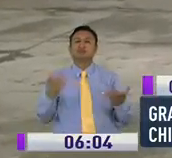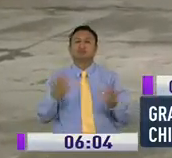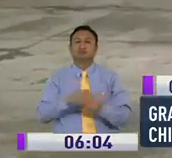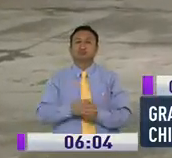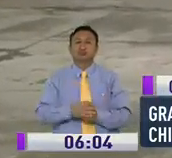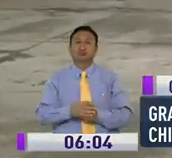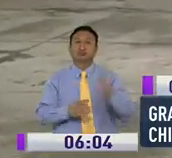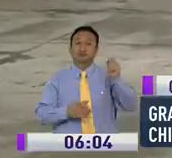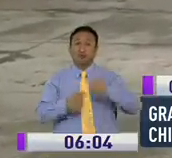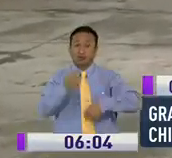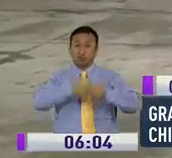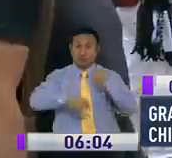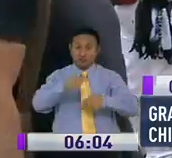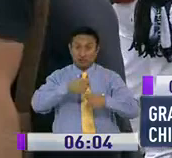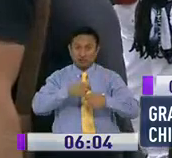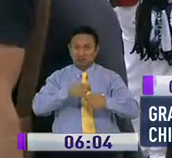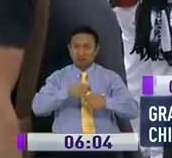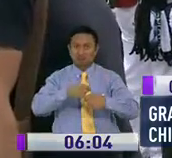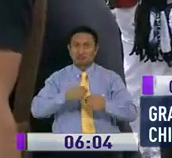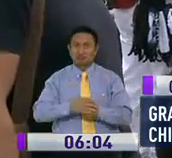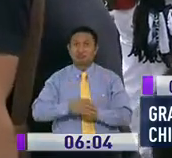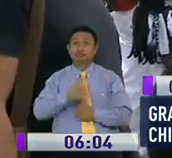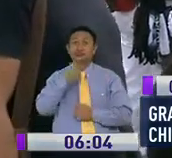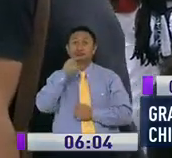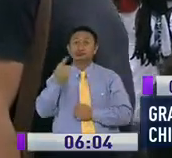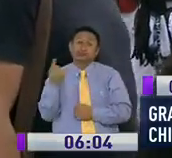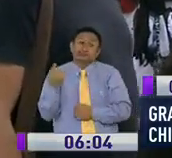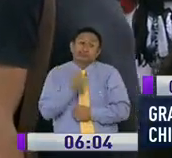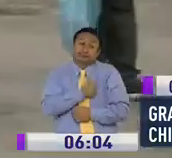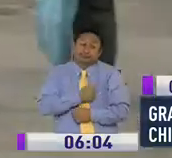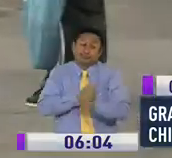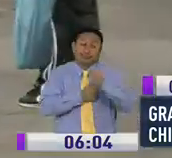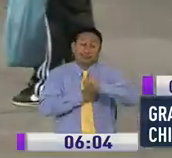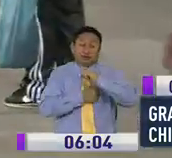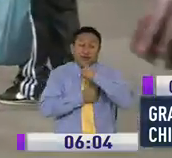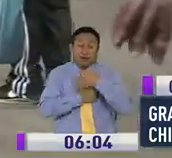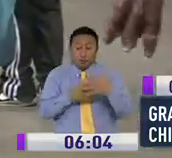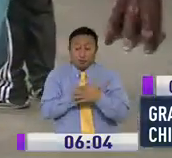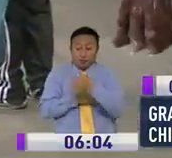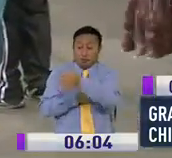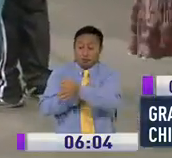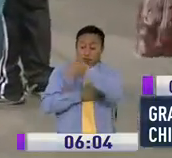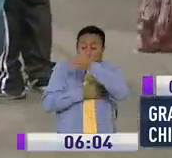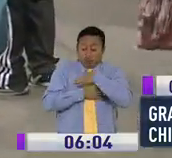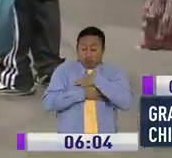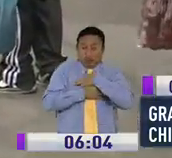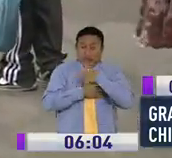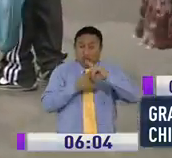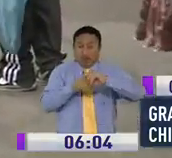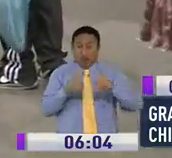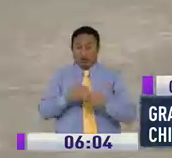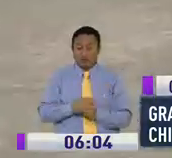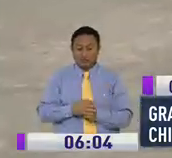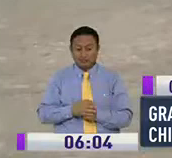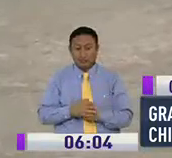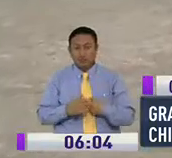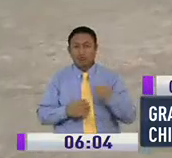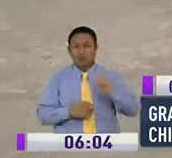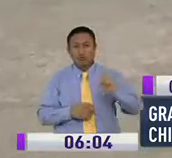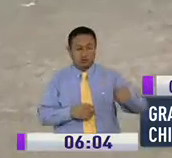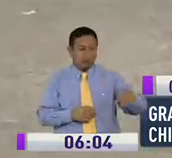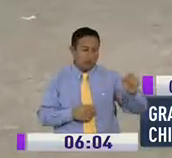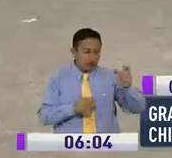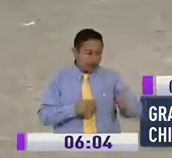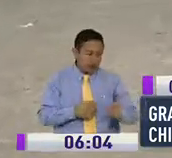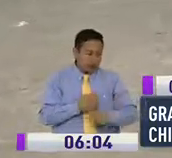son las ventas ambulantes. Aseguran que pese al temor de un contagio por esta pandemia, puede más el hambre de